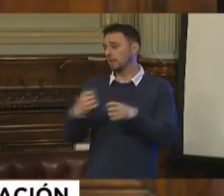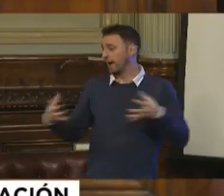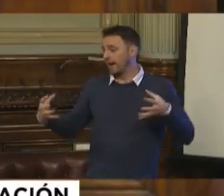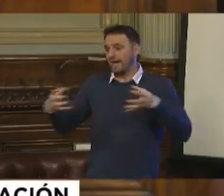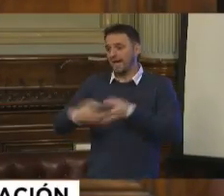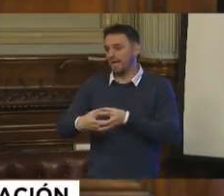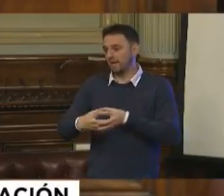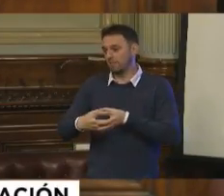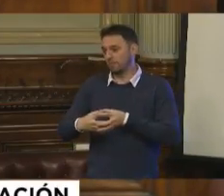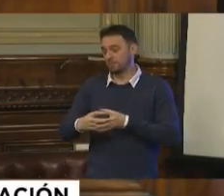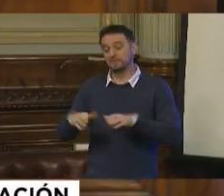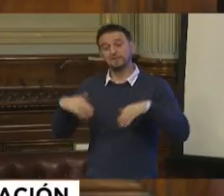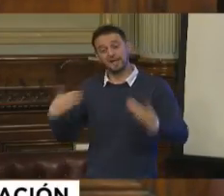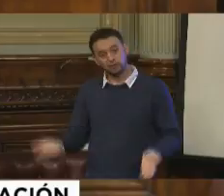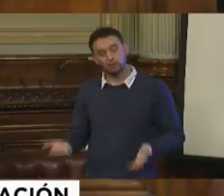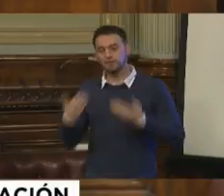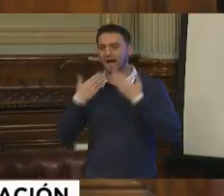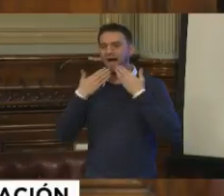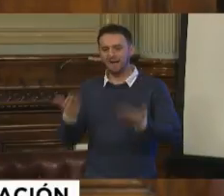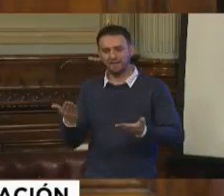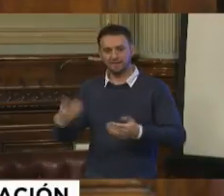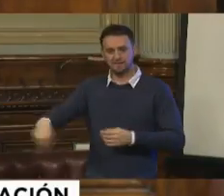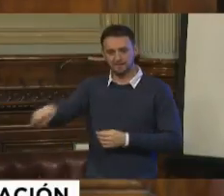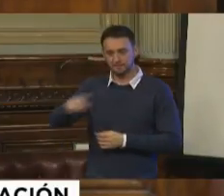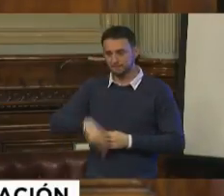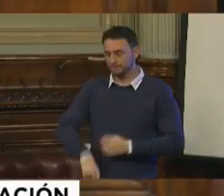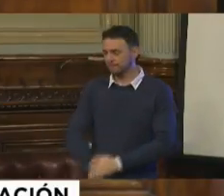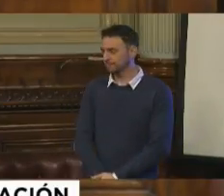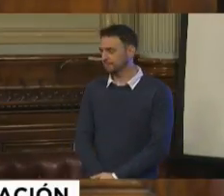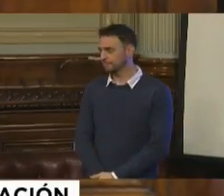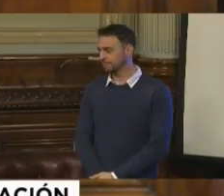trabajar de esta manera así que agradezco la